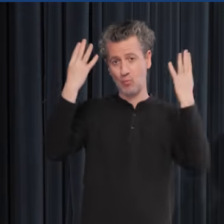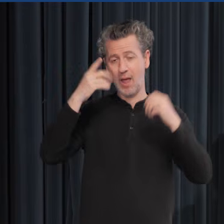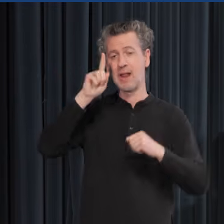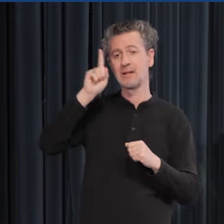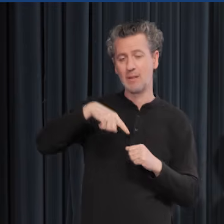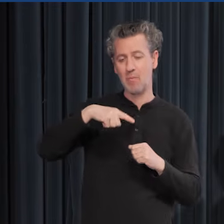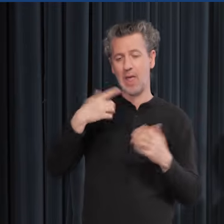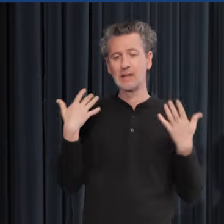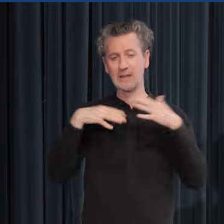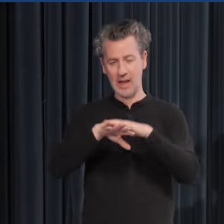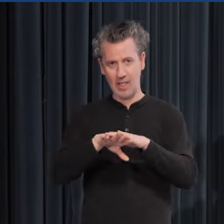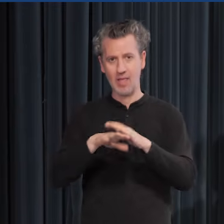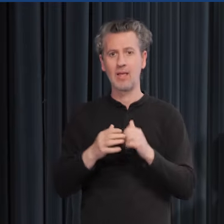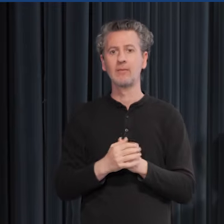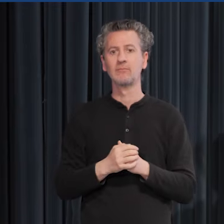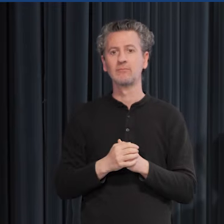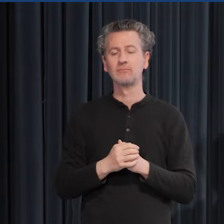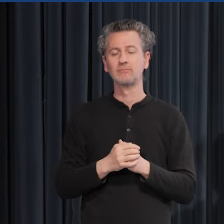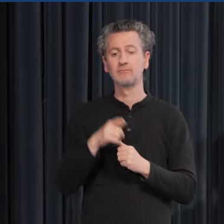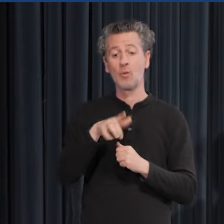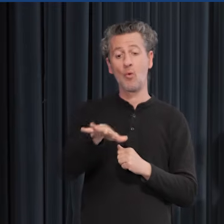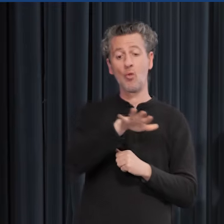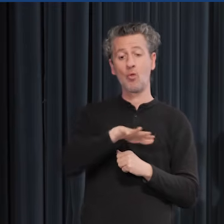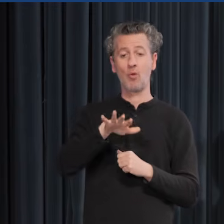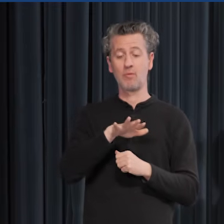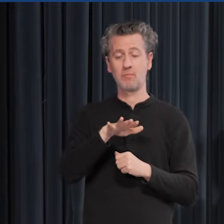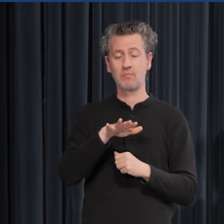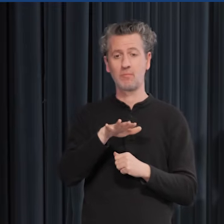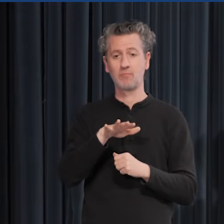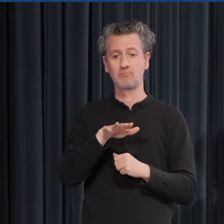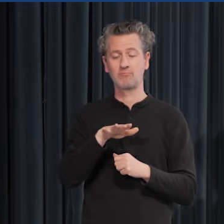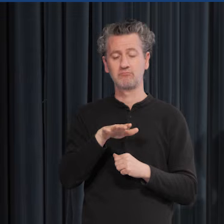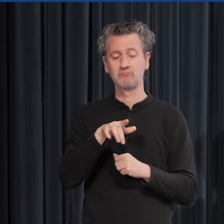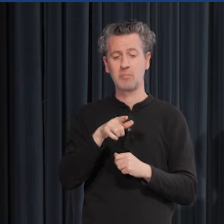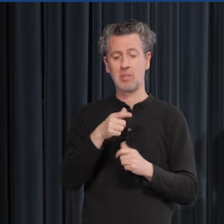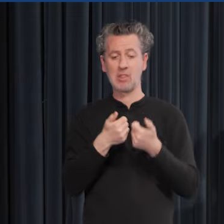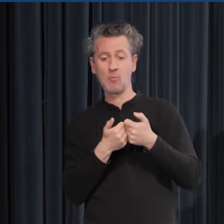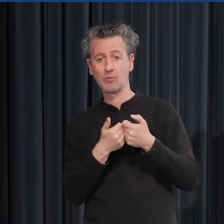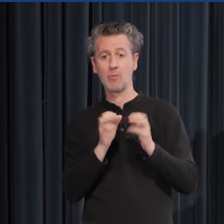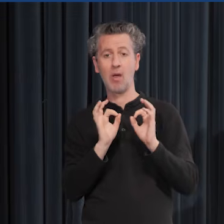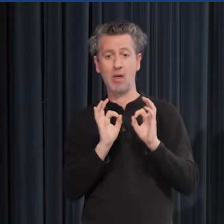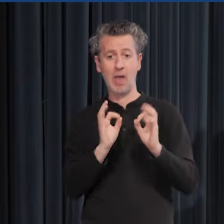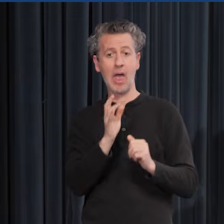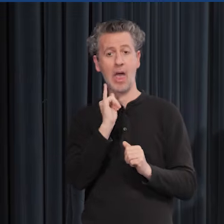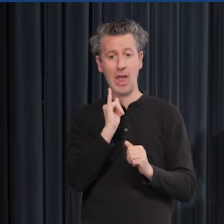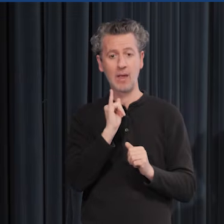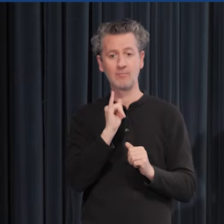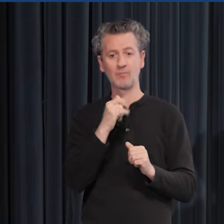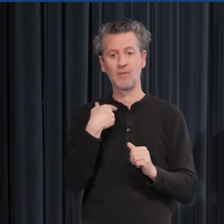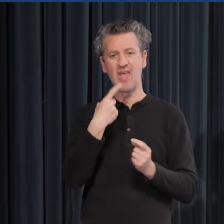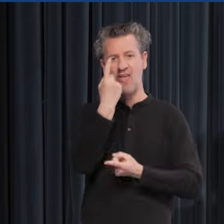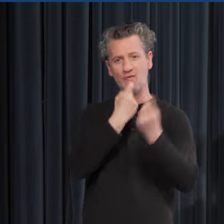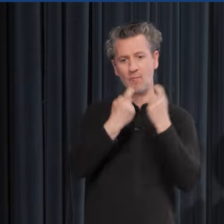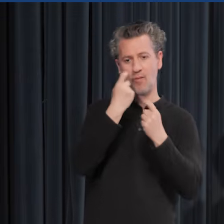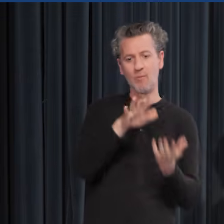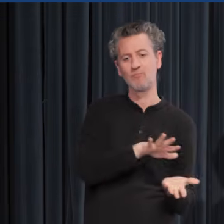ellos ayudan también a que en el sitio con los equipos tienen estos dispositivos y pueden volcar esa